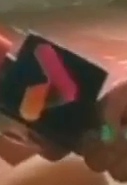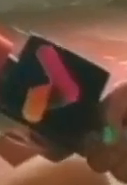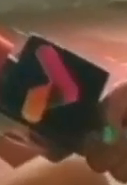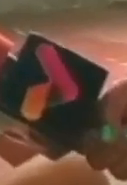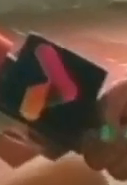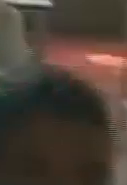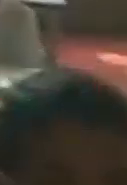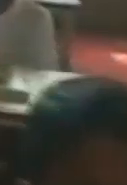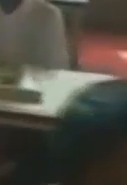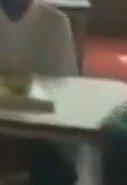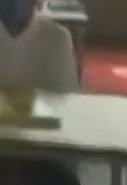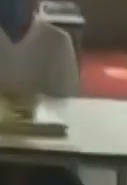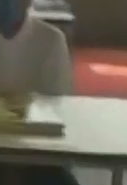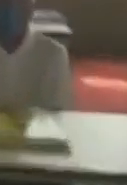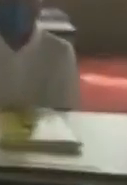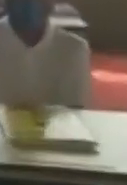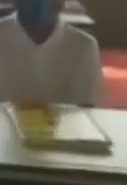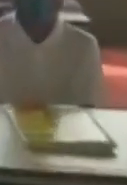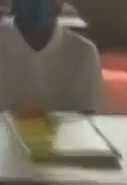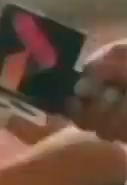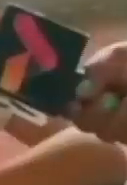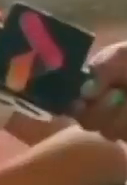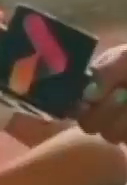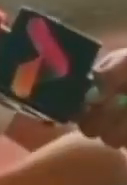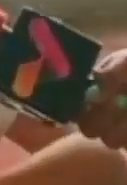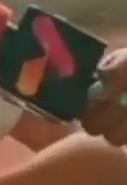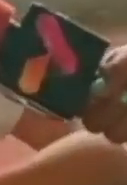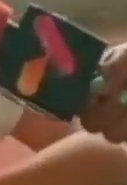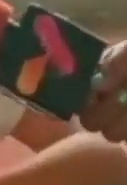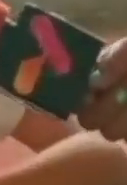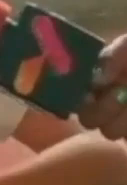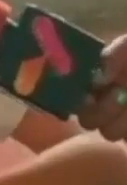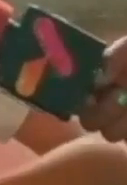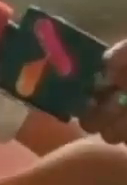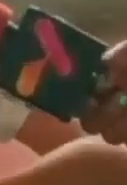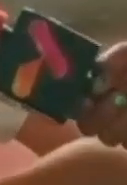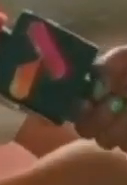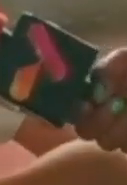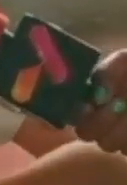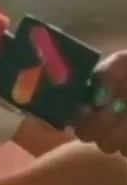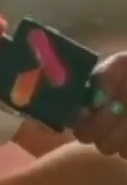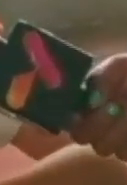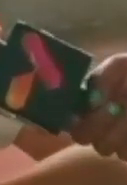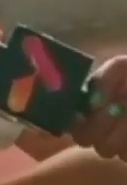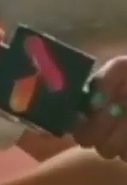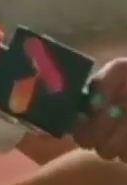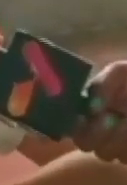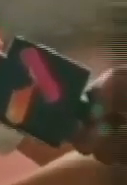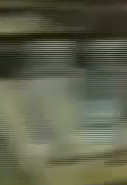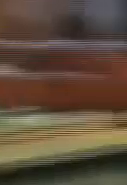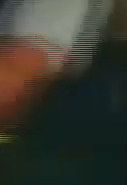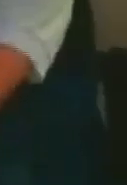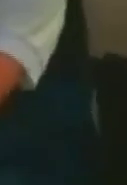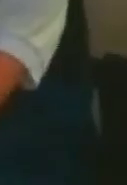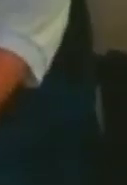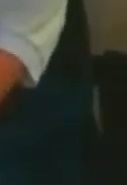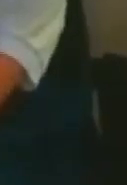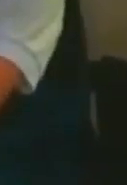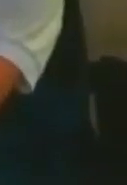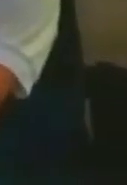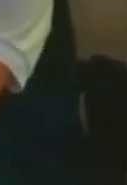a la escuela. Usar el tapabocas y ponerse el gel que los protege del COVID-19. Supongo